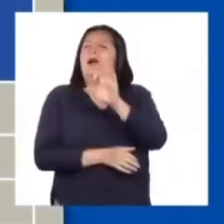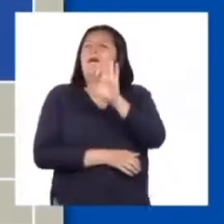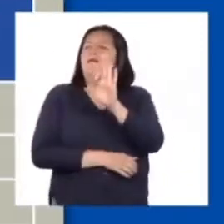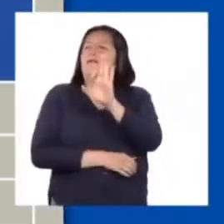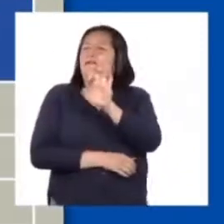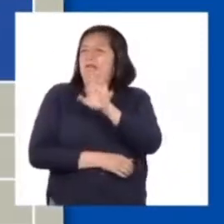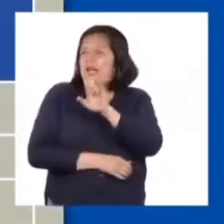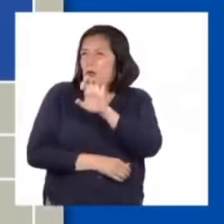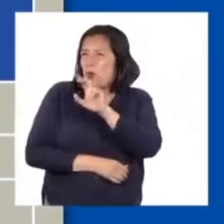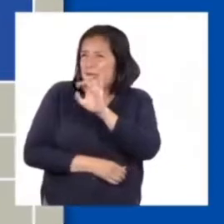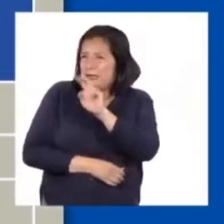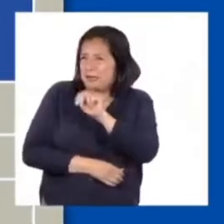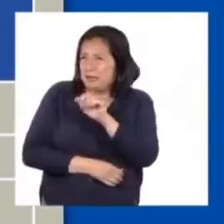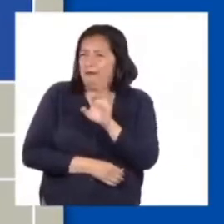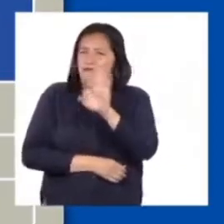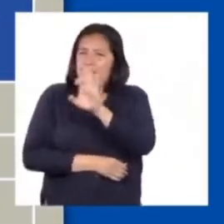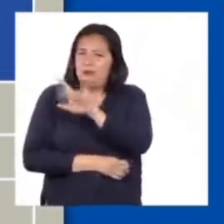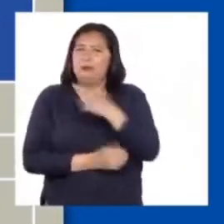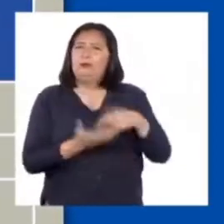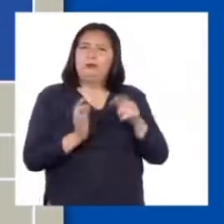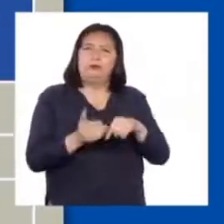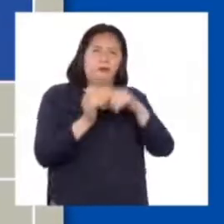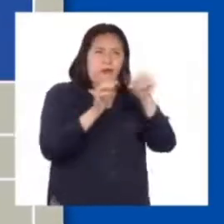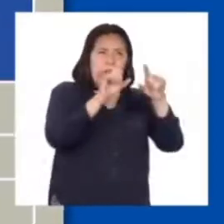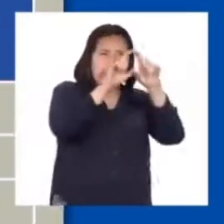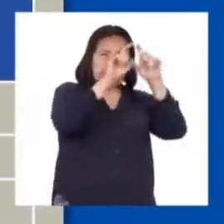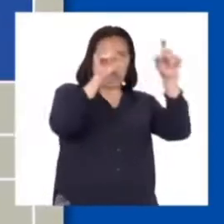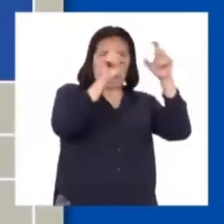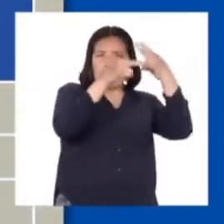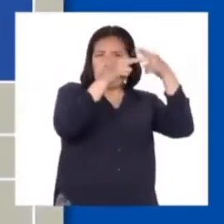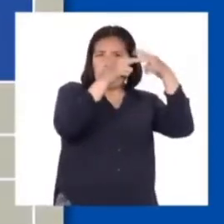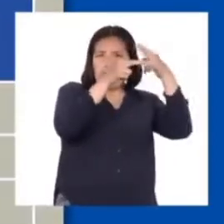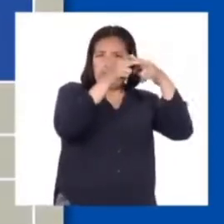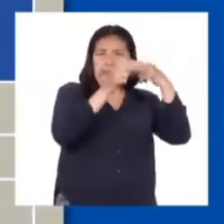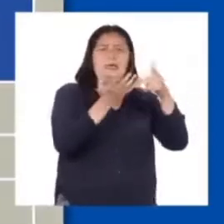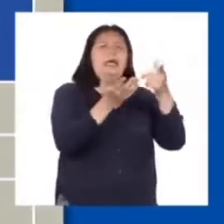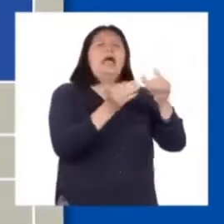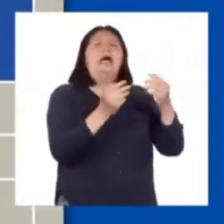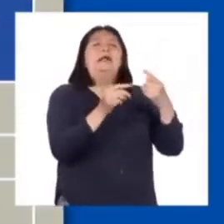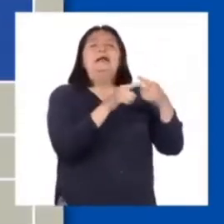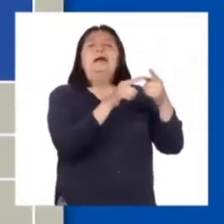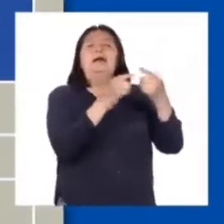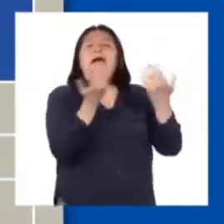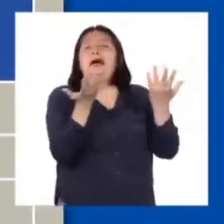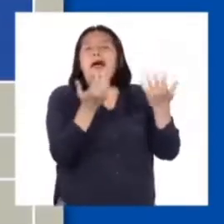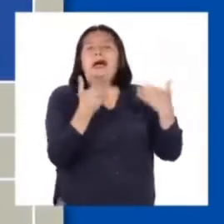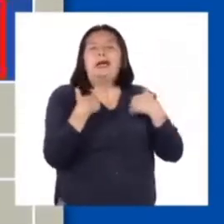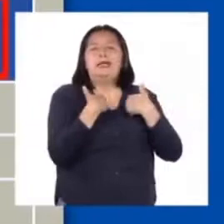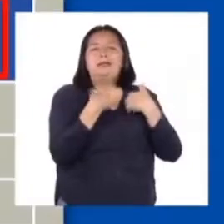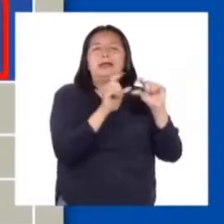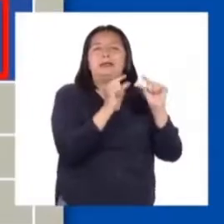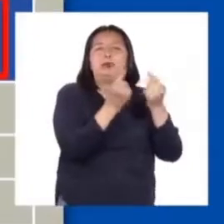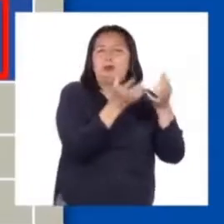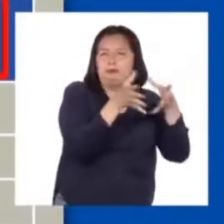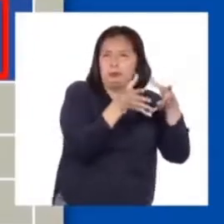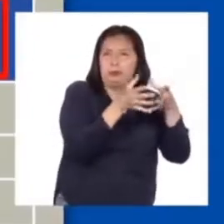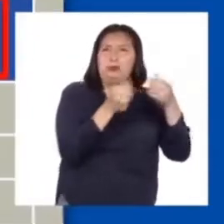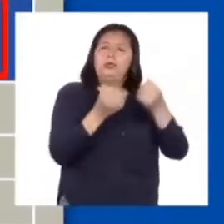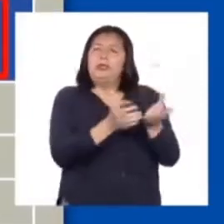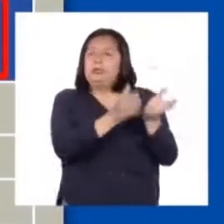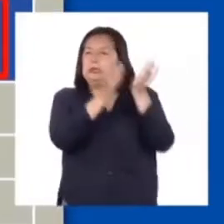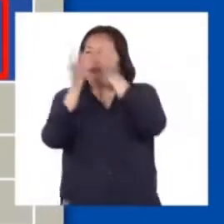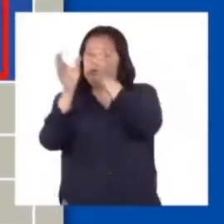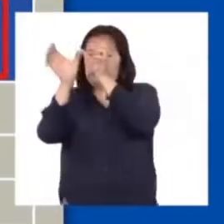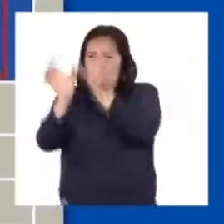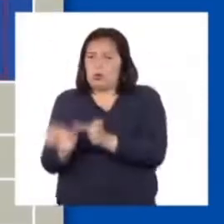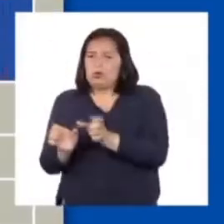tanto, pondremos la categoría tipos de animales en una de las columnas y cantidad de especies